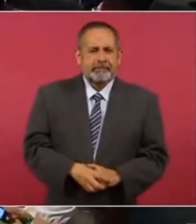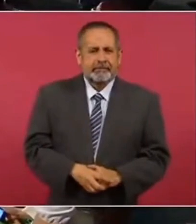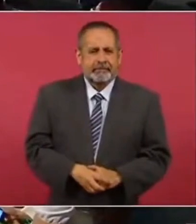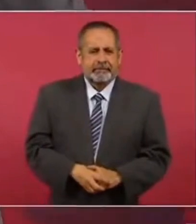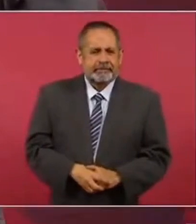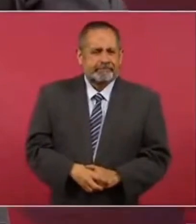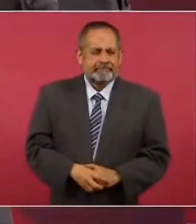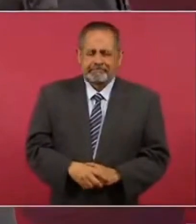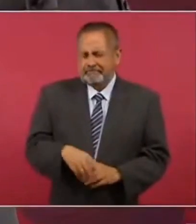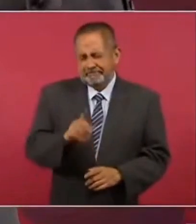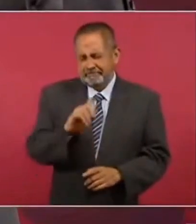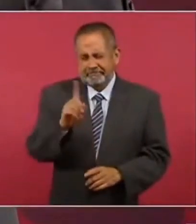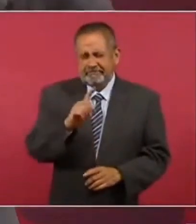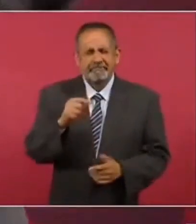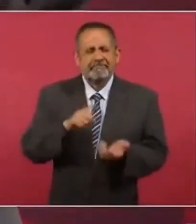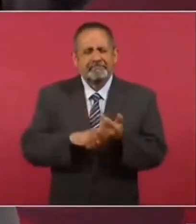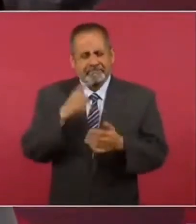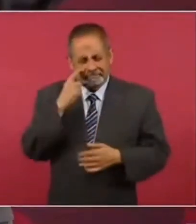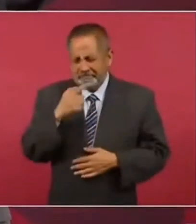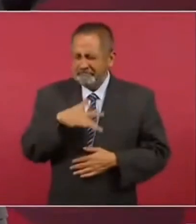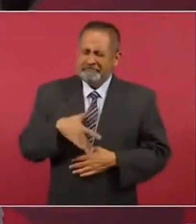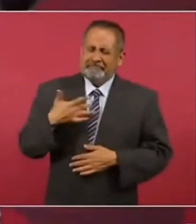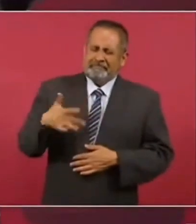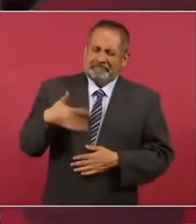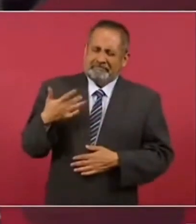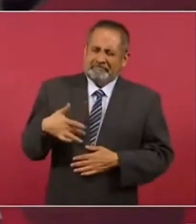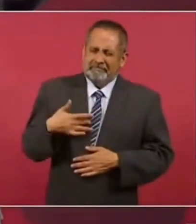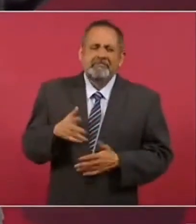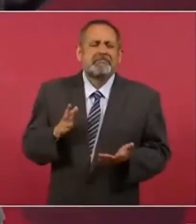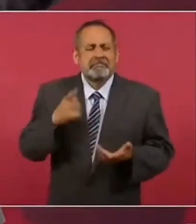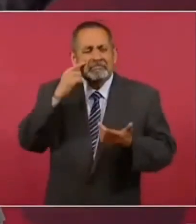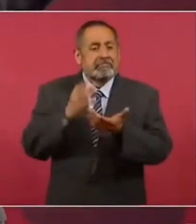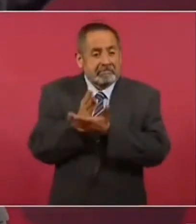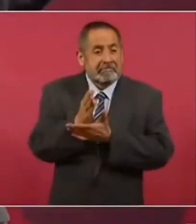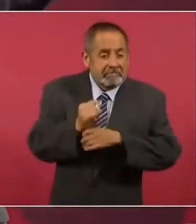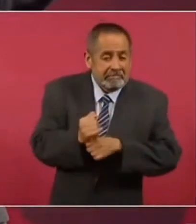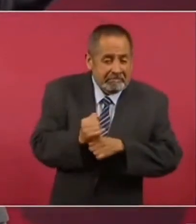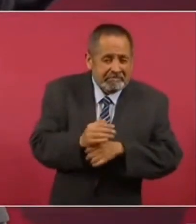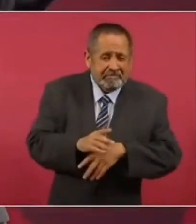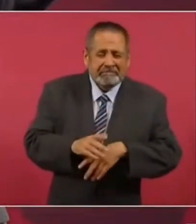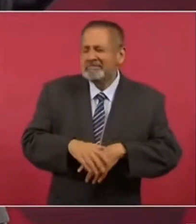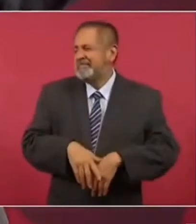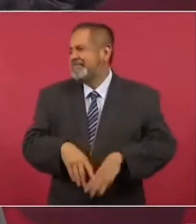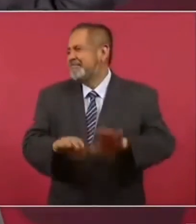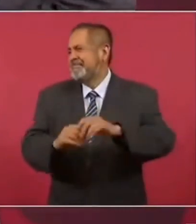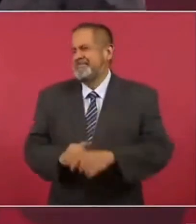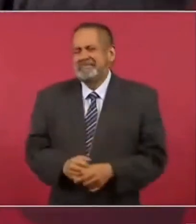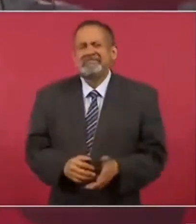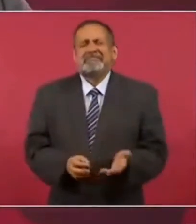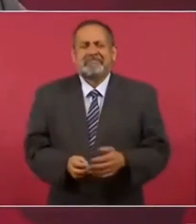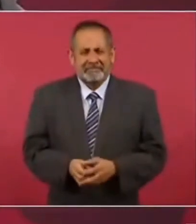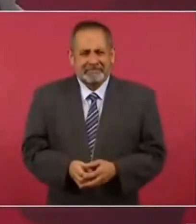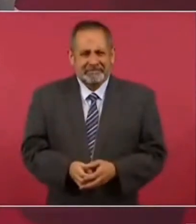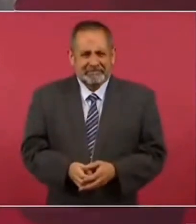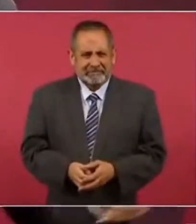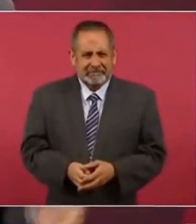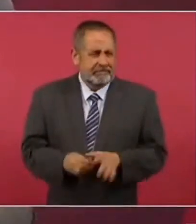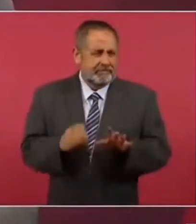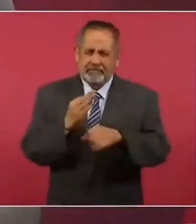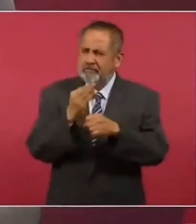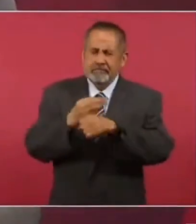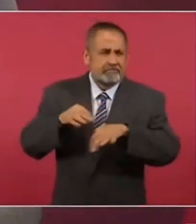no intuimos pero para qué nos vamos a meter imagínense cuánto trabajo